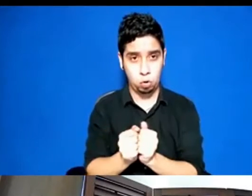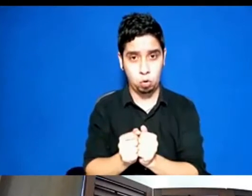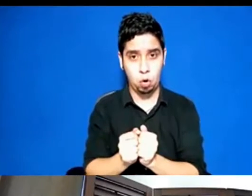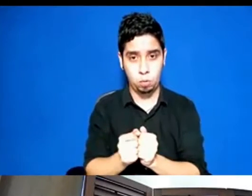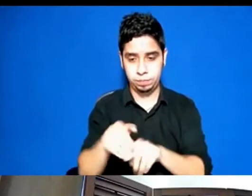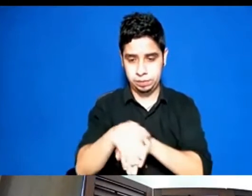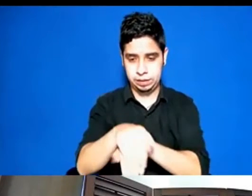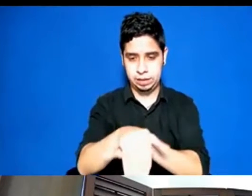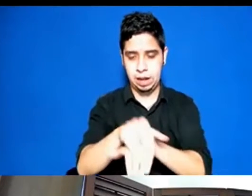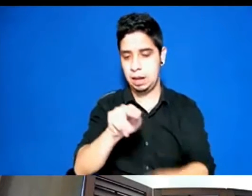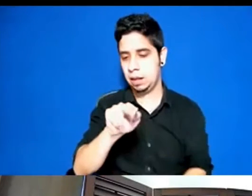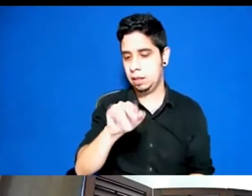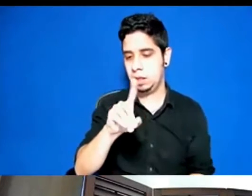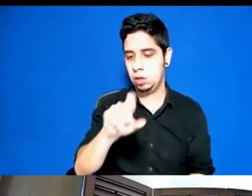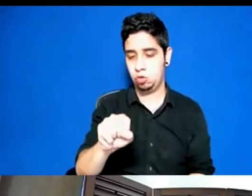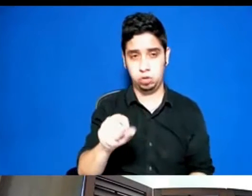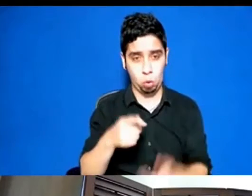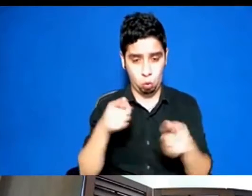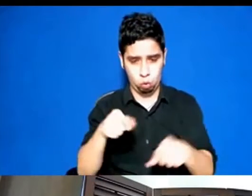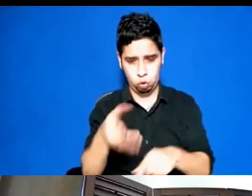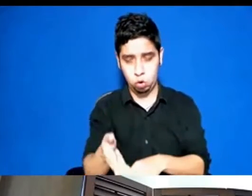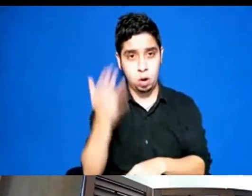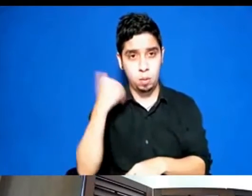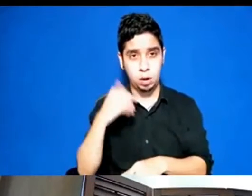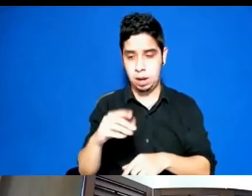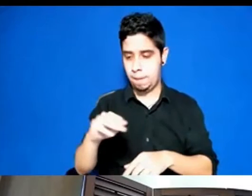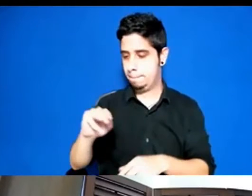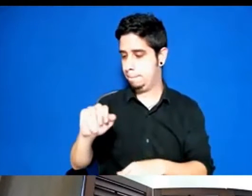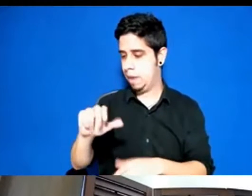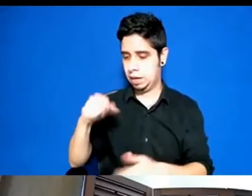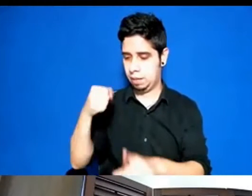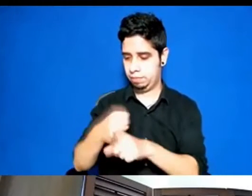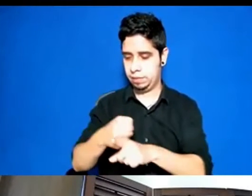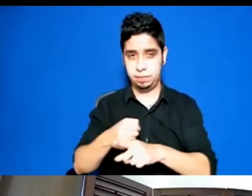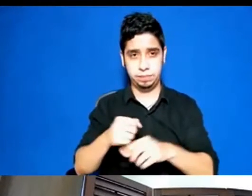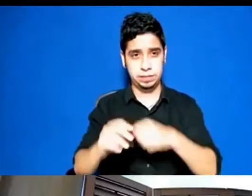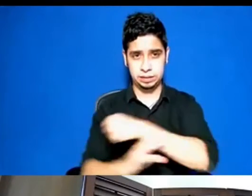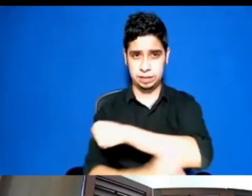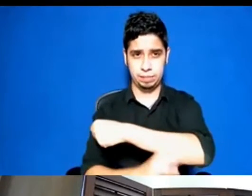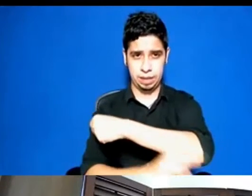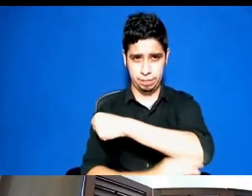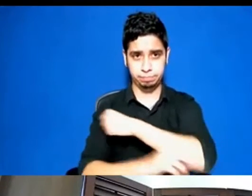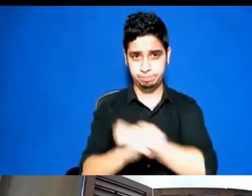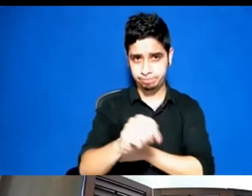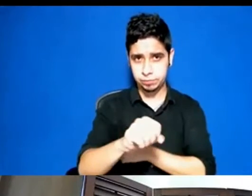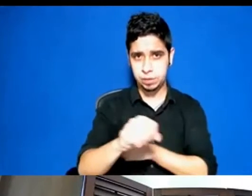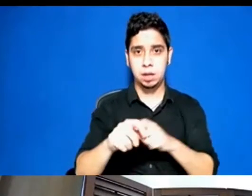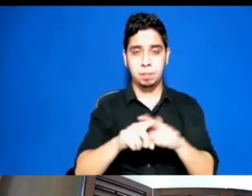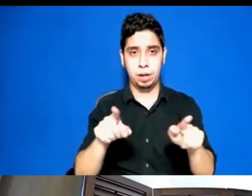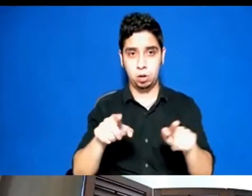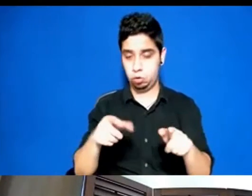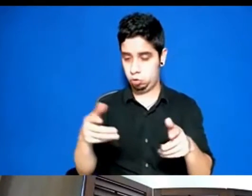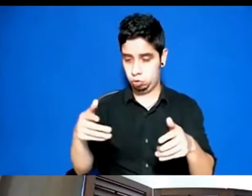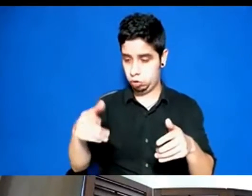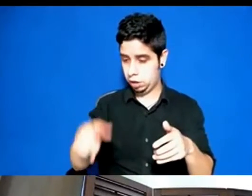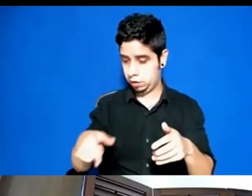nidos. María llegó en septiembre, y aunque ya la temporada se estaba acabando de ese año, todavía no se acababa hasta octubre, porque ese